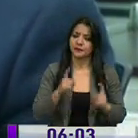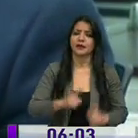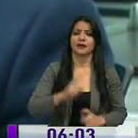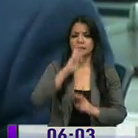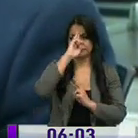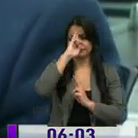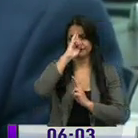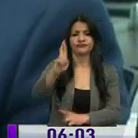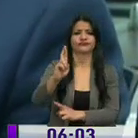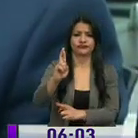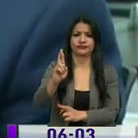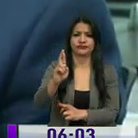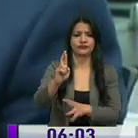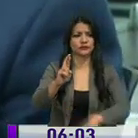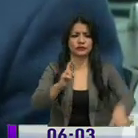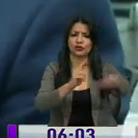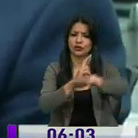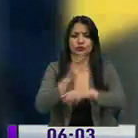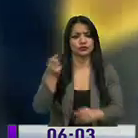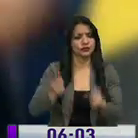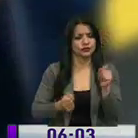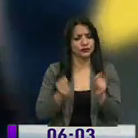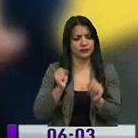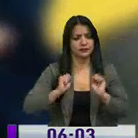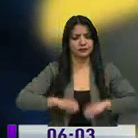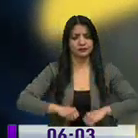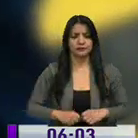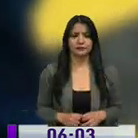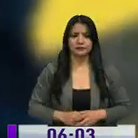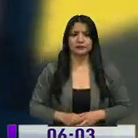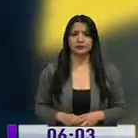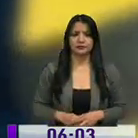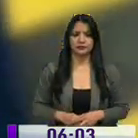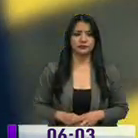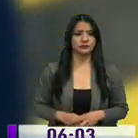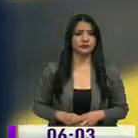respeto de parte de los conductores. Informó Adriana Méndez.